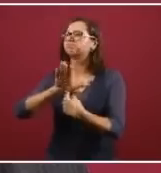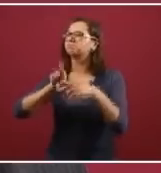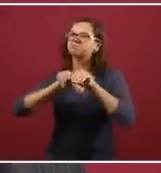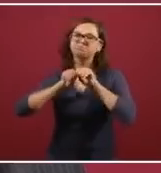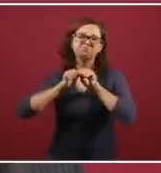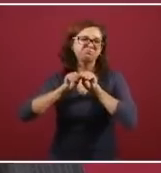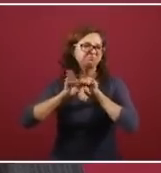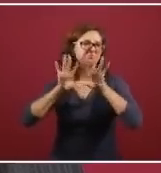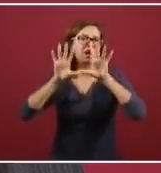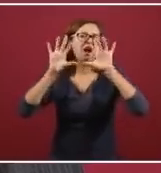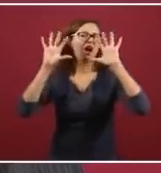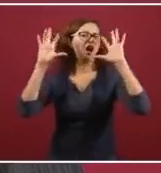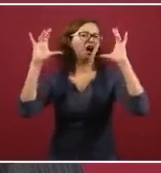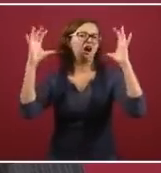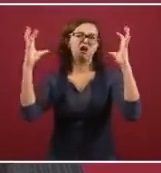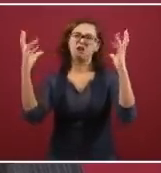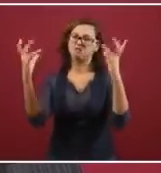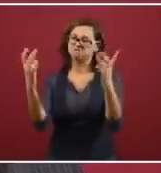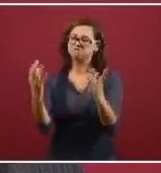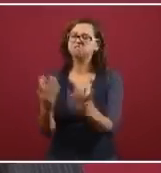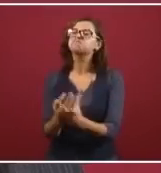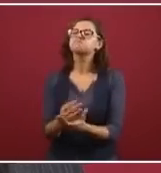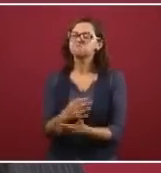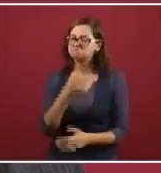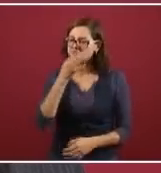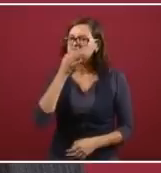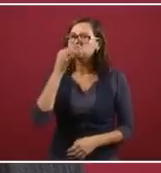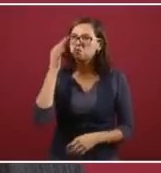en todo el mundo.